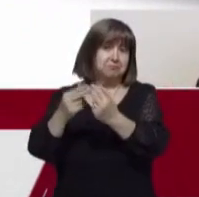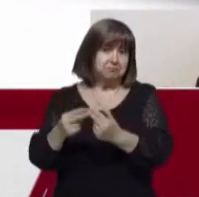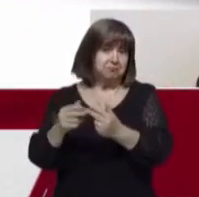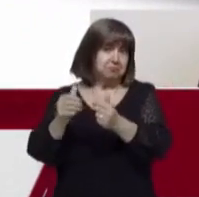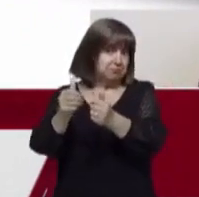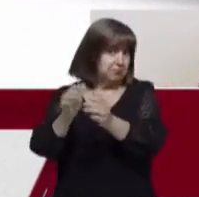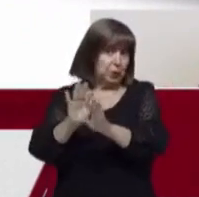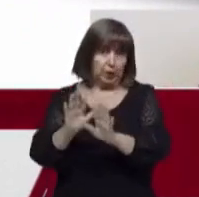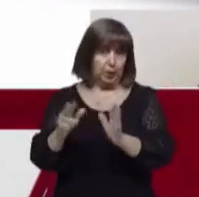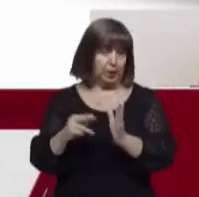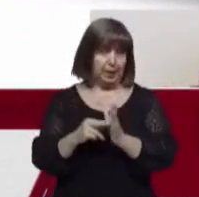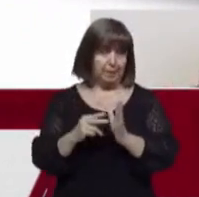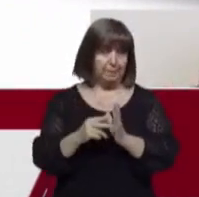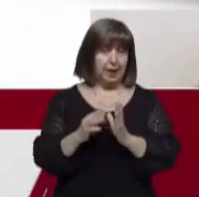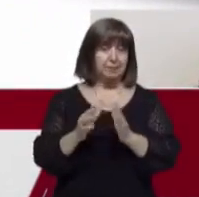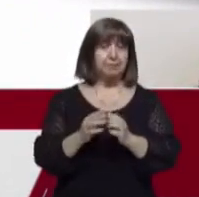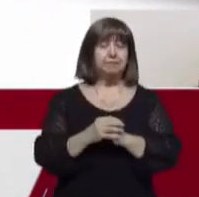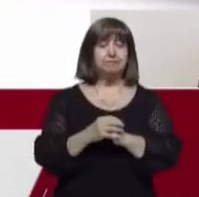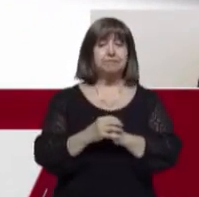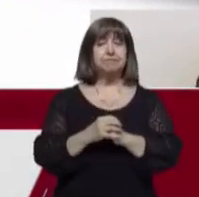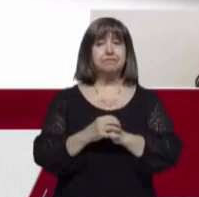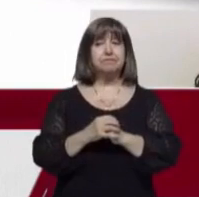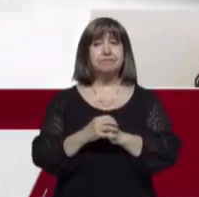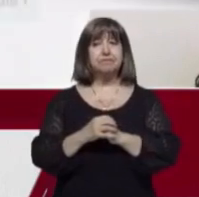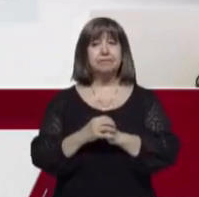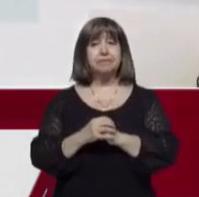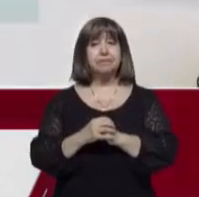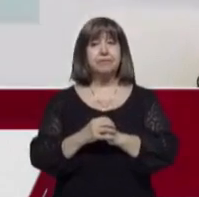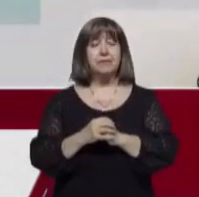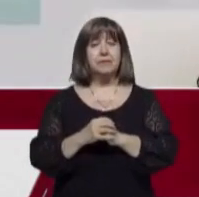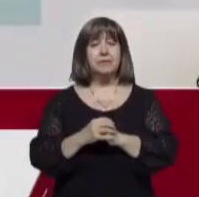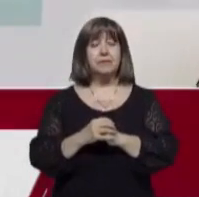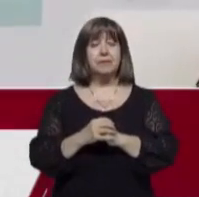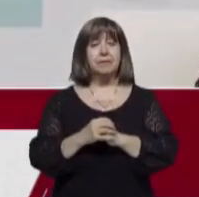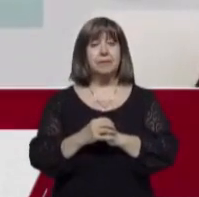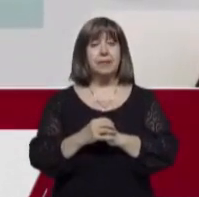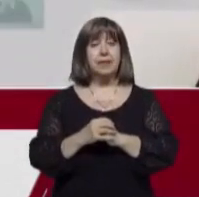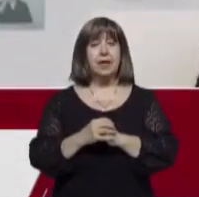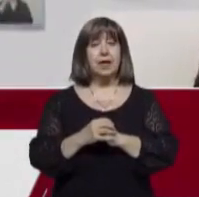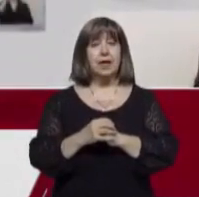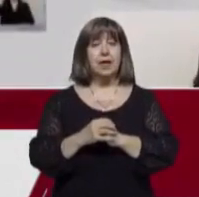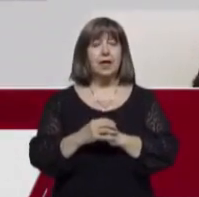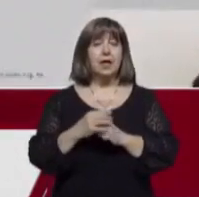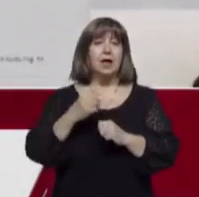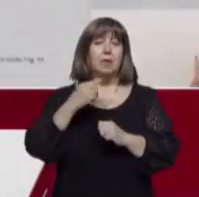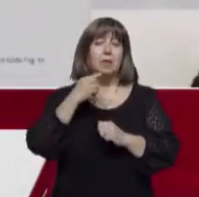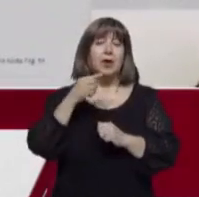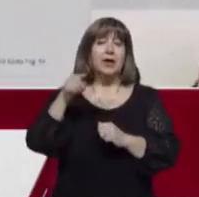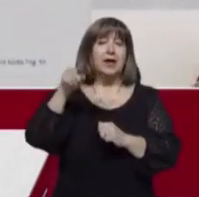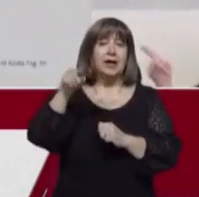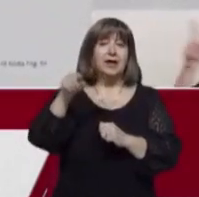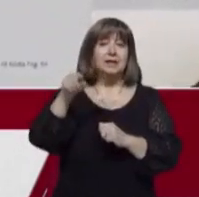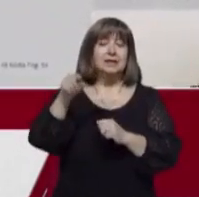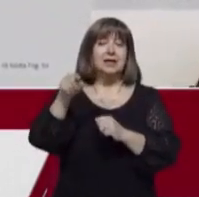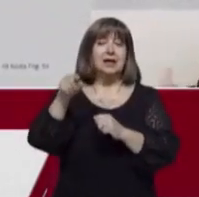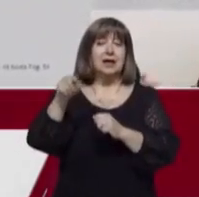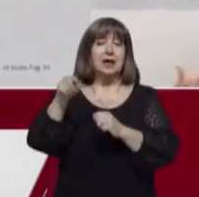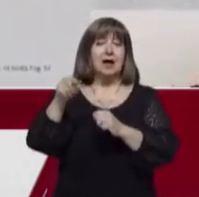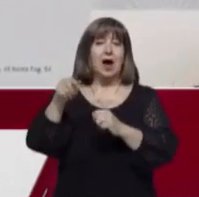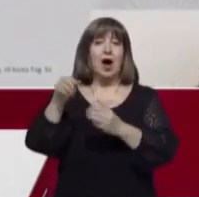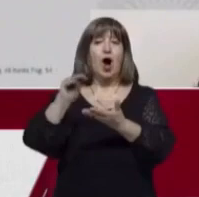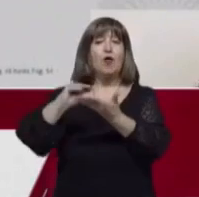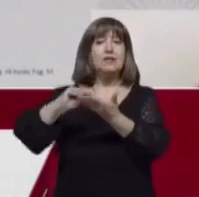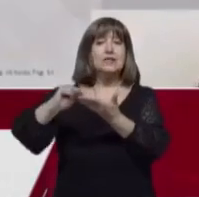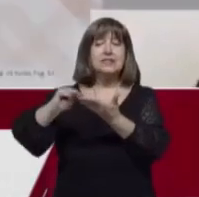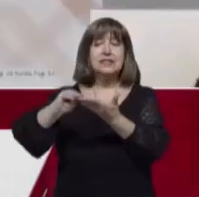recursos provinciales. Bien, entonces, decía usted, no cumplía una función de